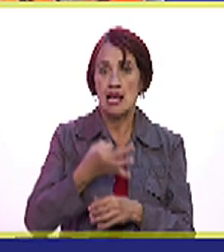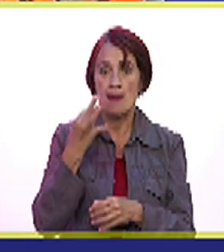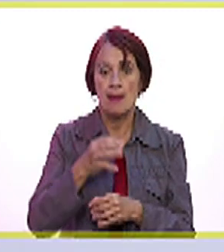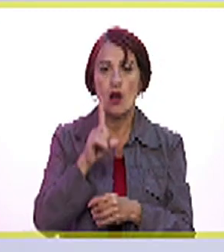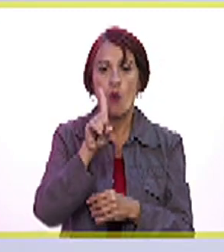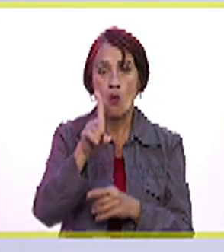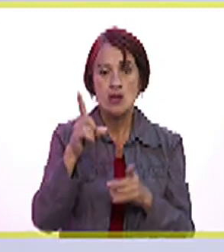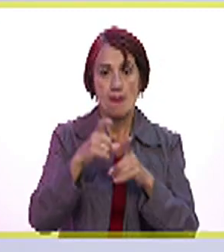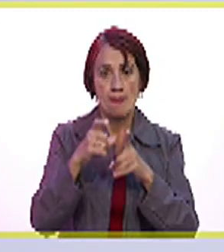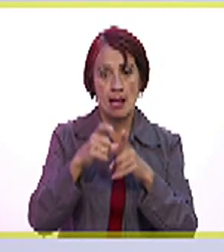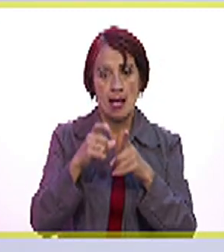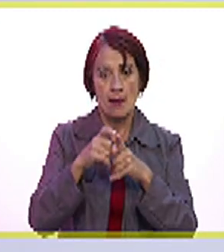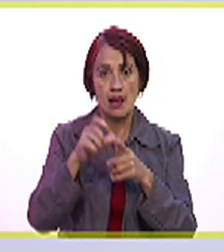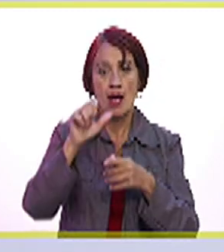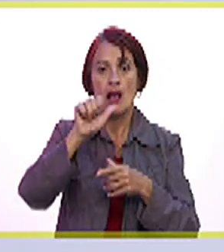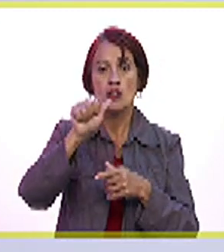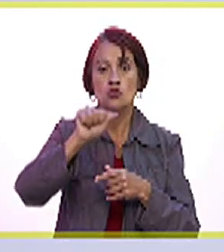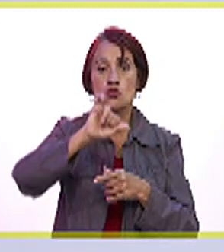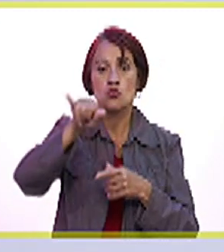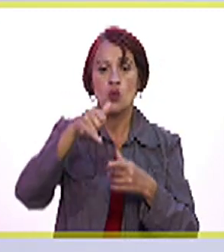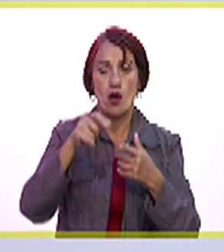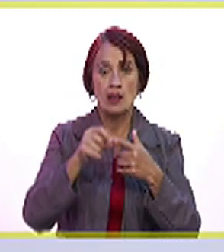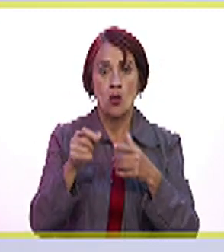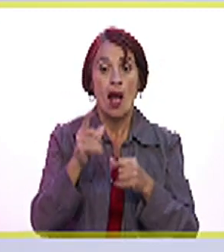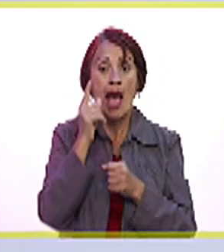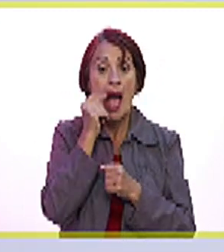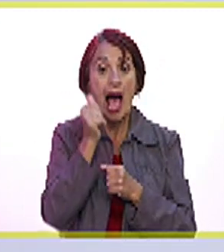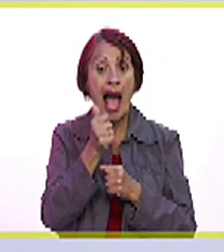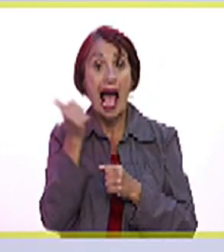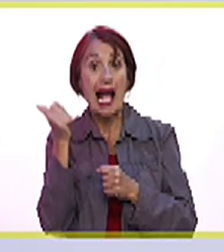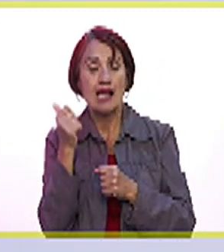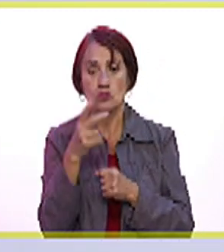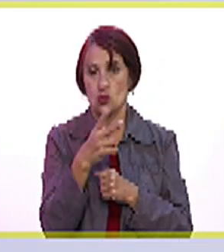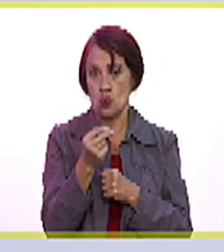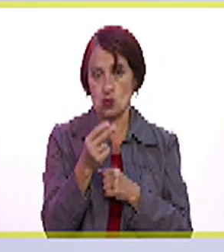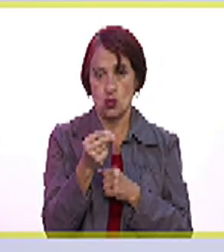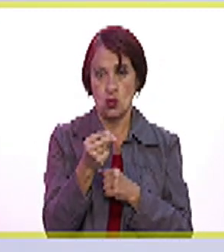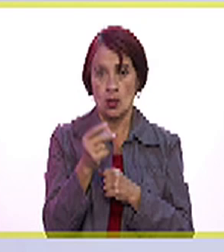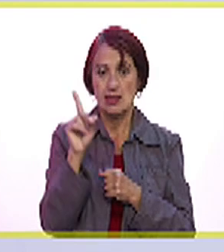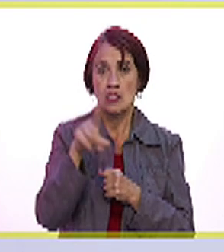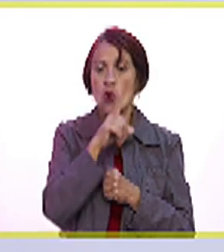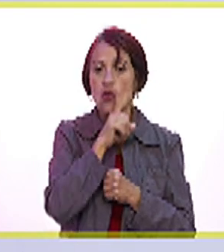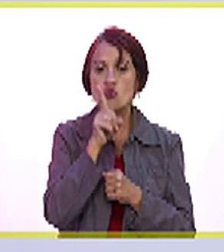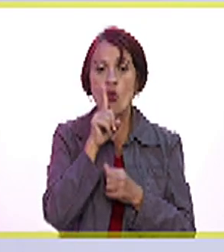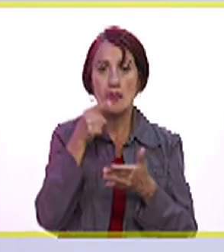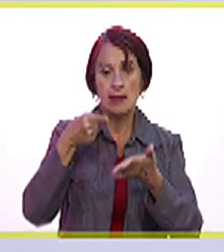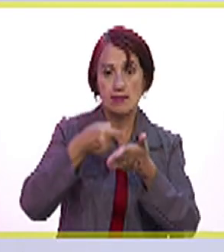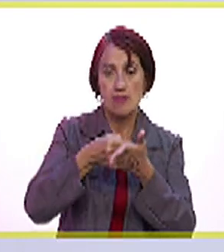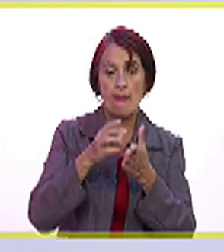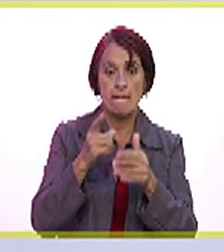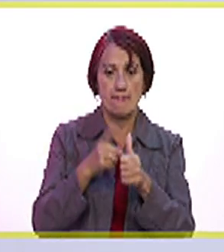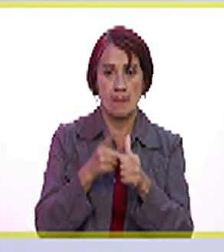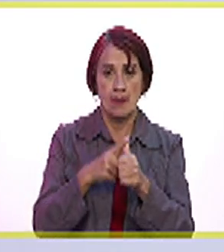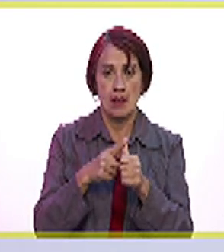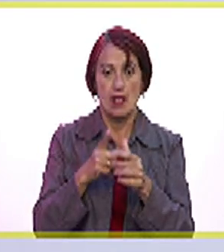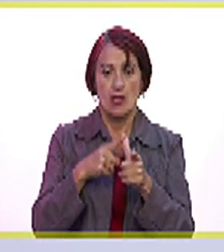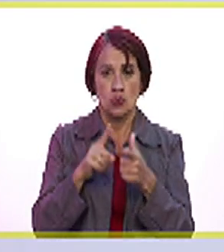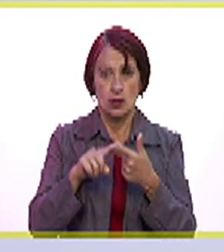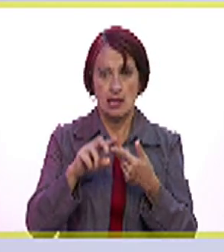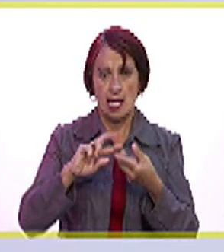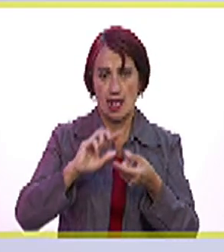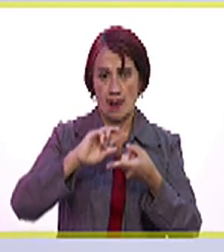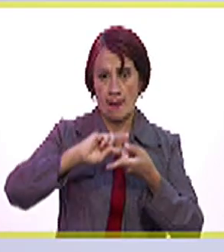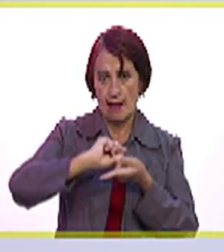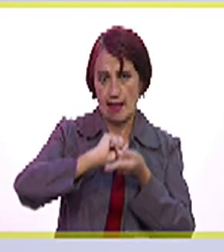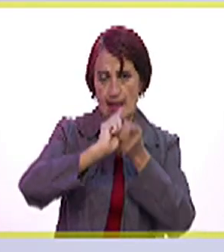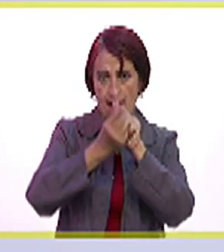sujeto. No es como nosotros, aquello, no. Traduce algo, un equivalente a eso. Entonces, por lo menos, no traduce